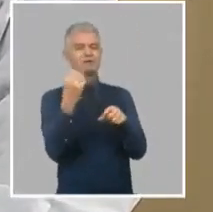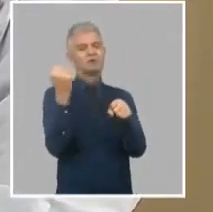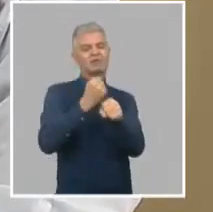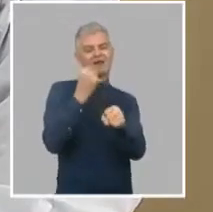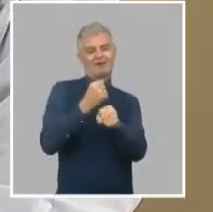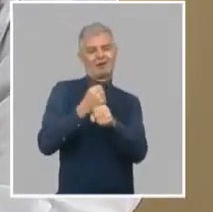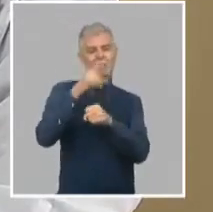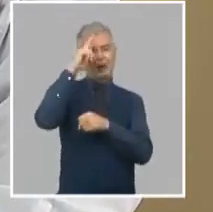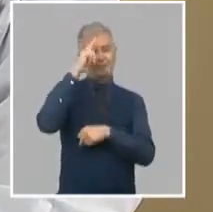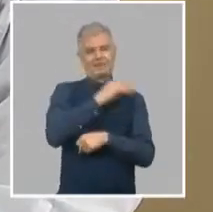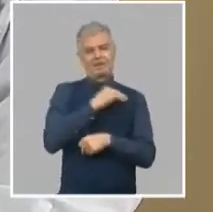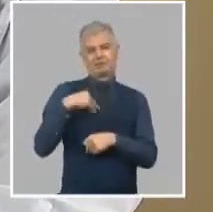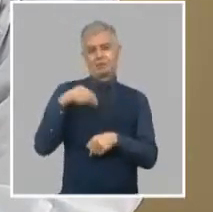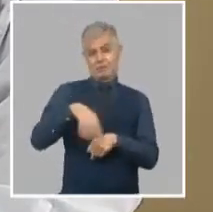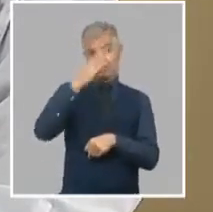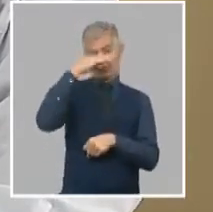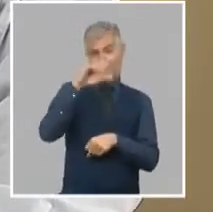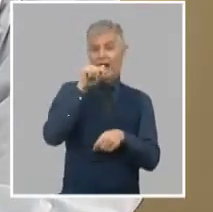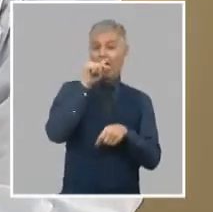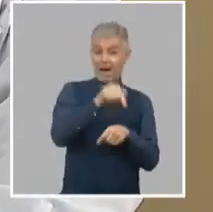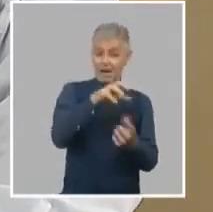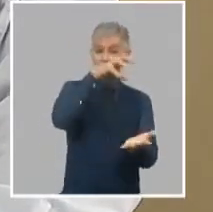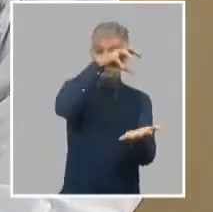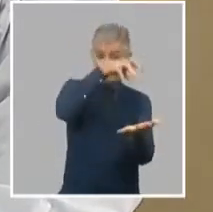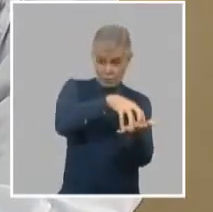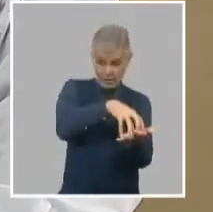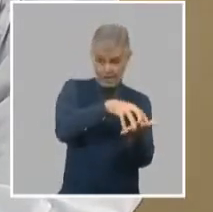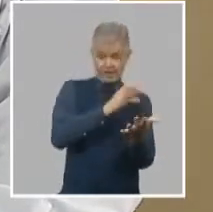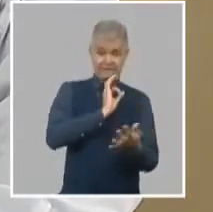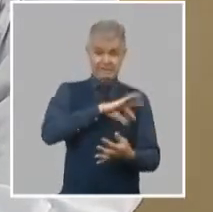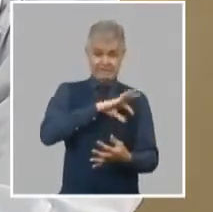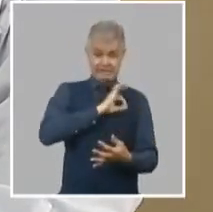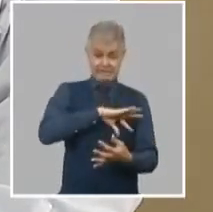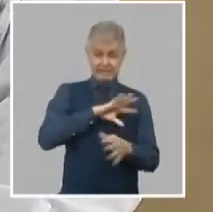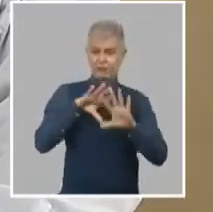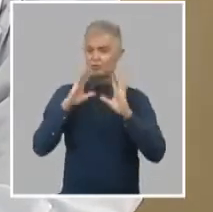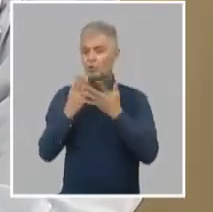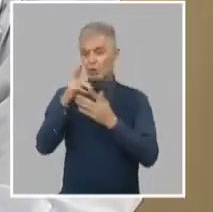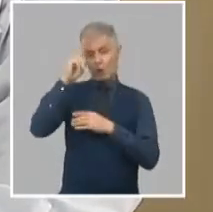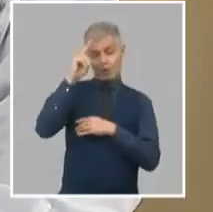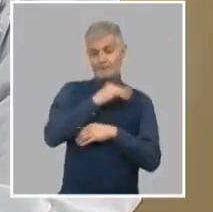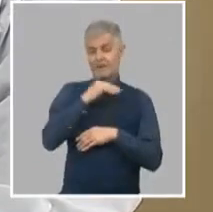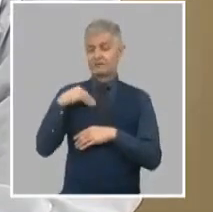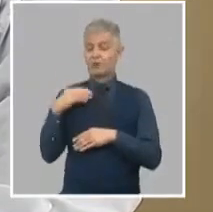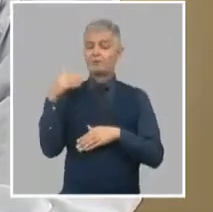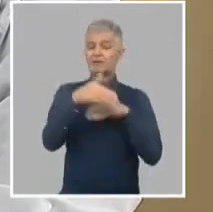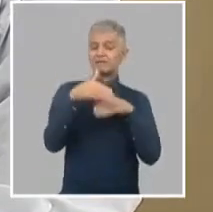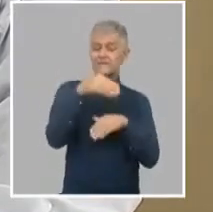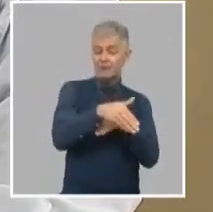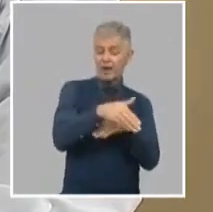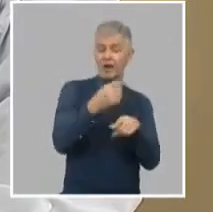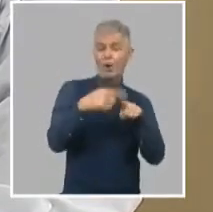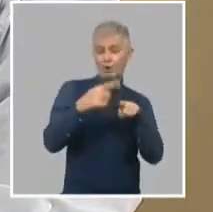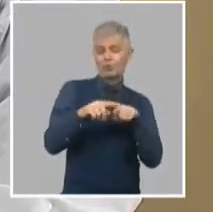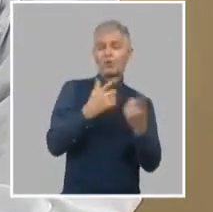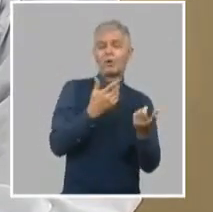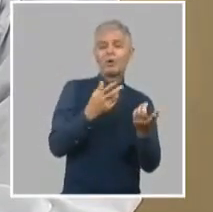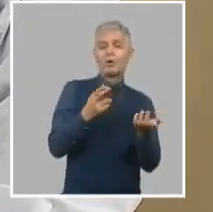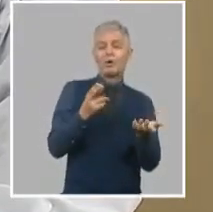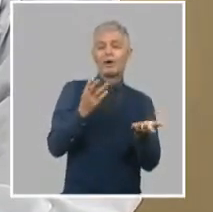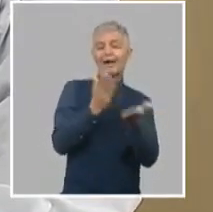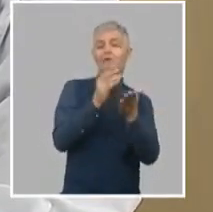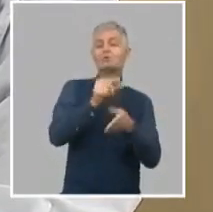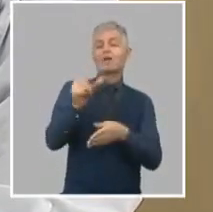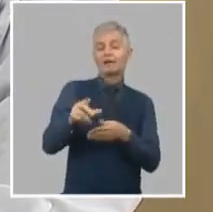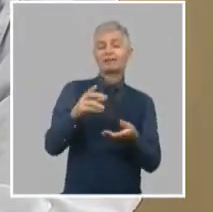y realmente en Rancagua quedó la semilla. Después todos los médicos que participaron con nosotros de la ELAN pudieron de una